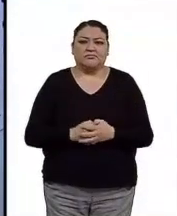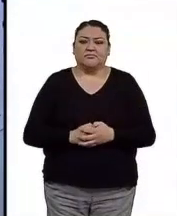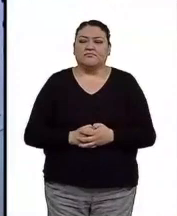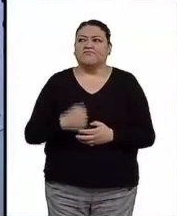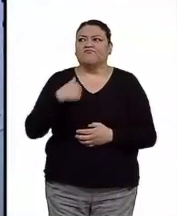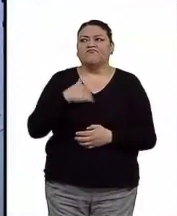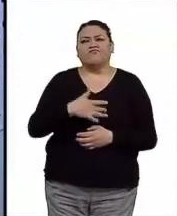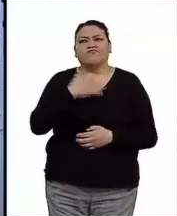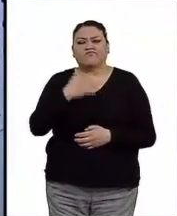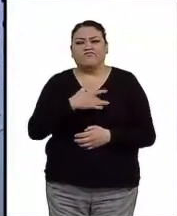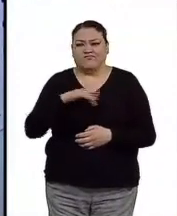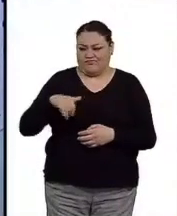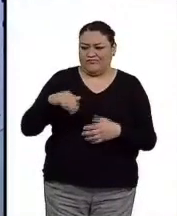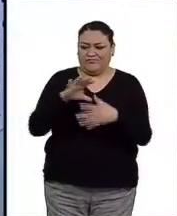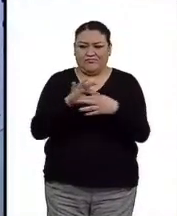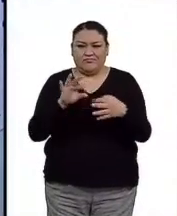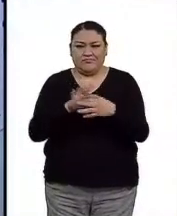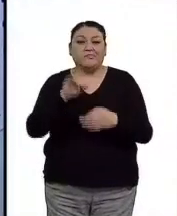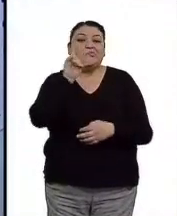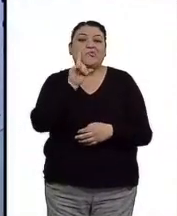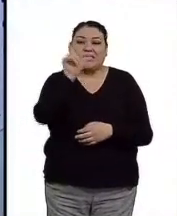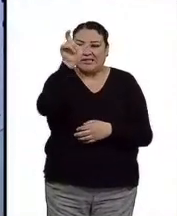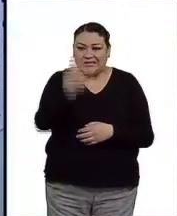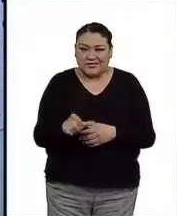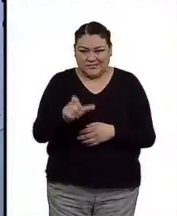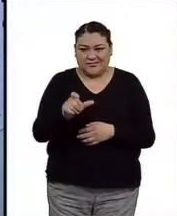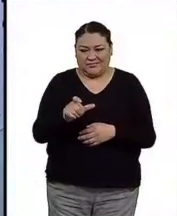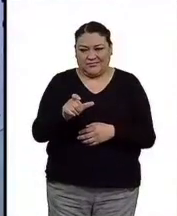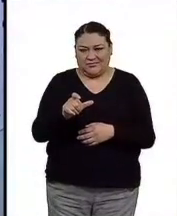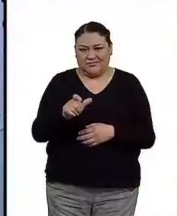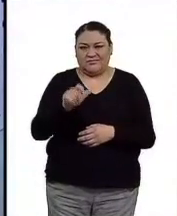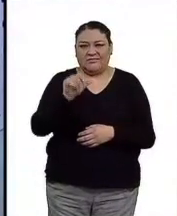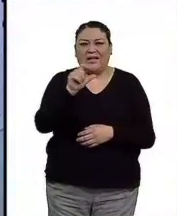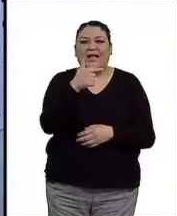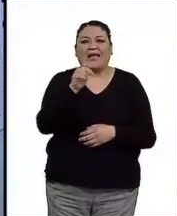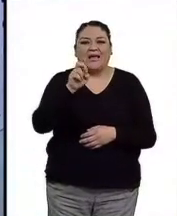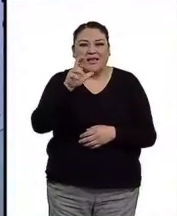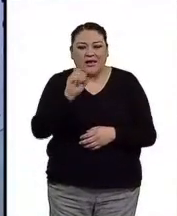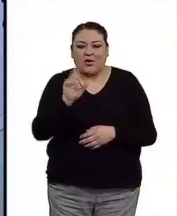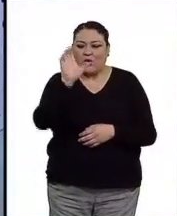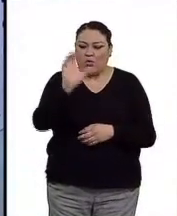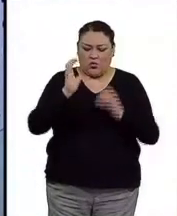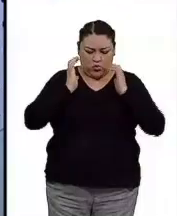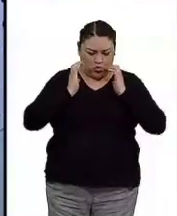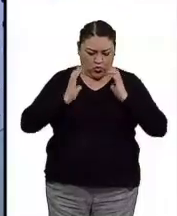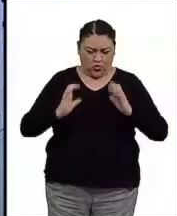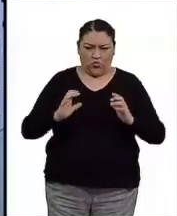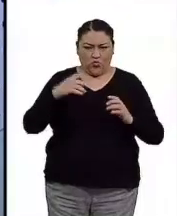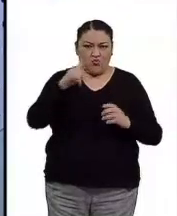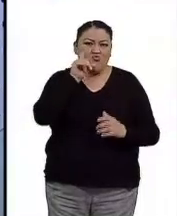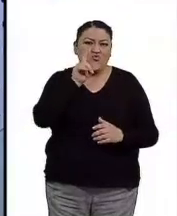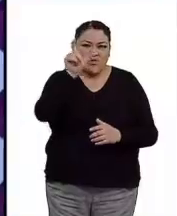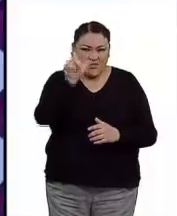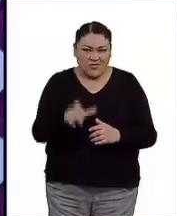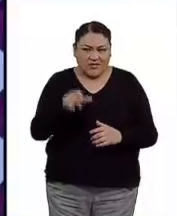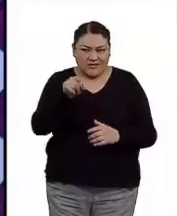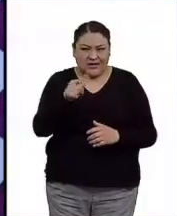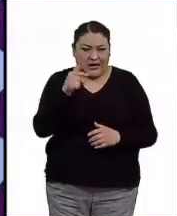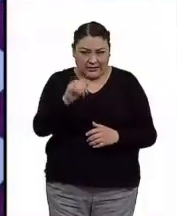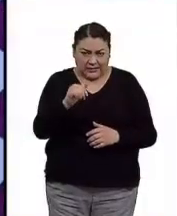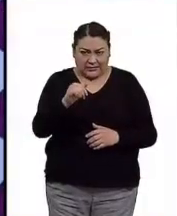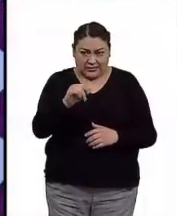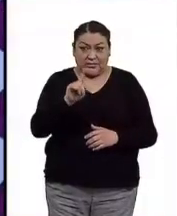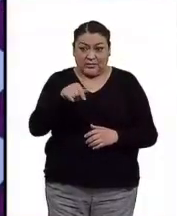como comentaba, cuestiones de género, cuestiones de sexo, ¿no? Propias de la fisiología de la mujer. Yo creo que es poca la incidencia